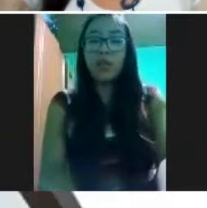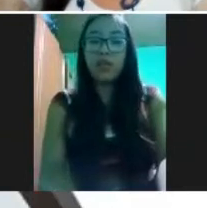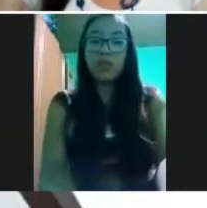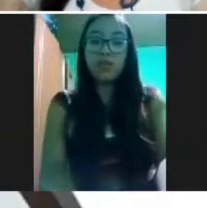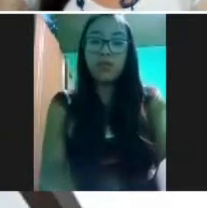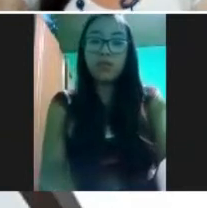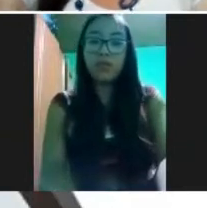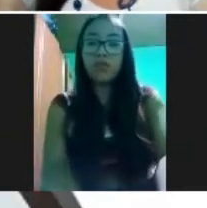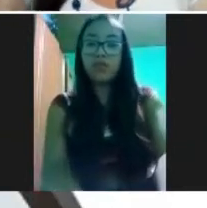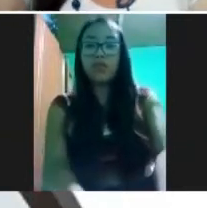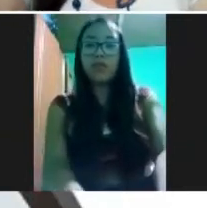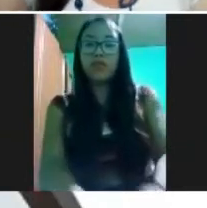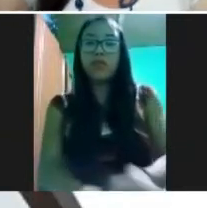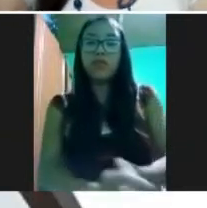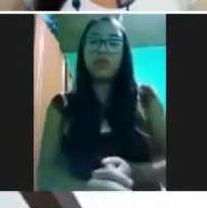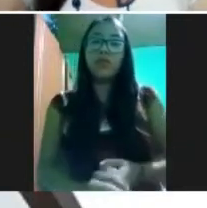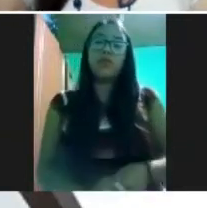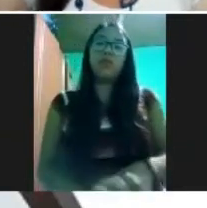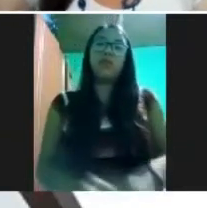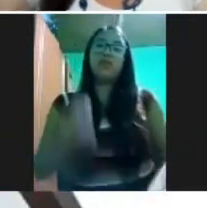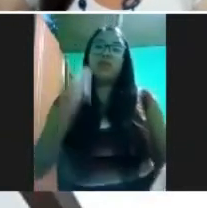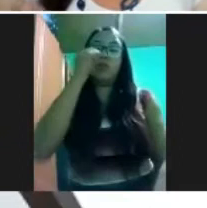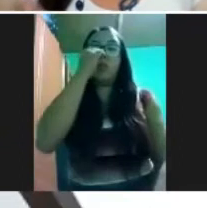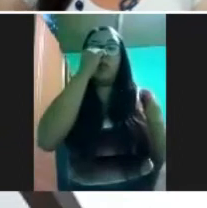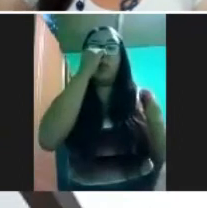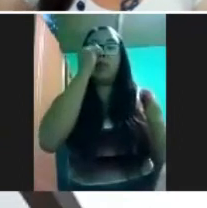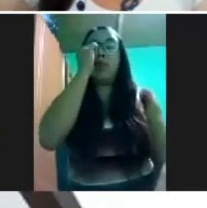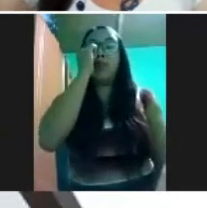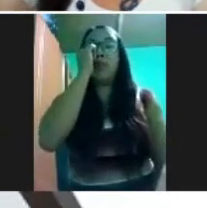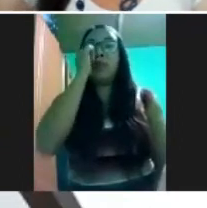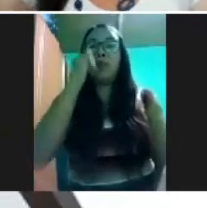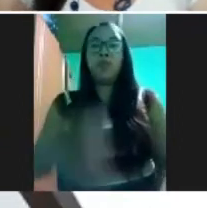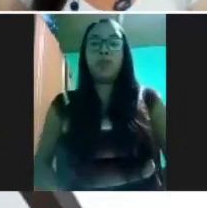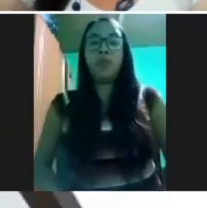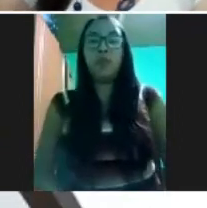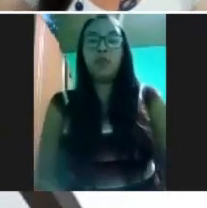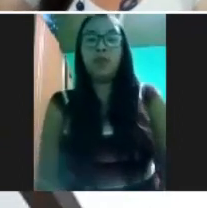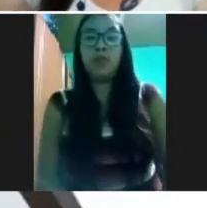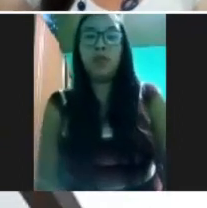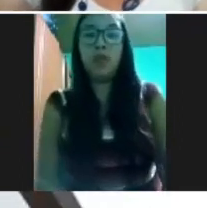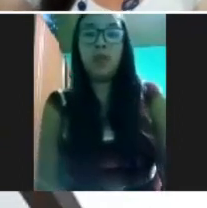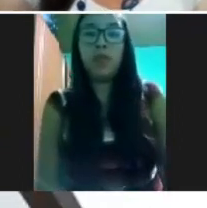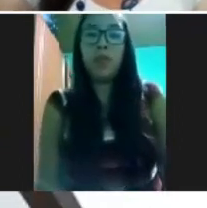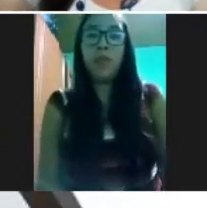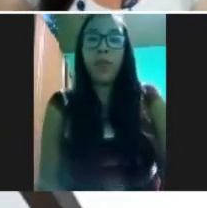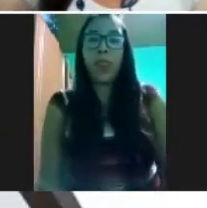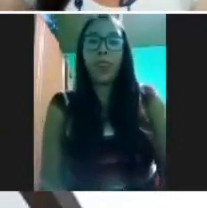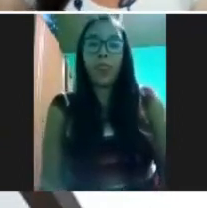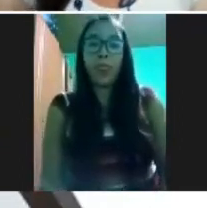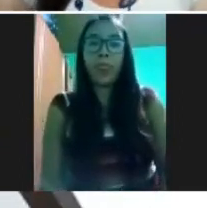tenemos. Así es, y pues tú mencionaste algo, ¿verdad? Bajo financiamiento público para la salud, ya que